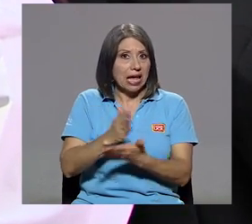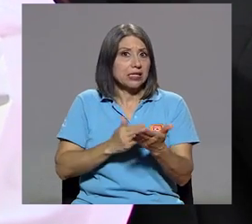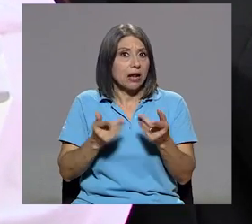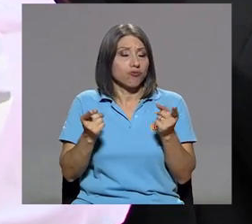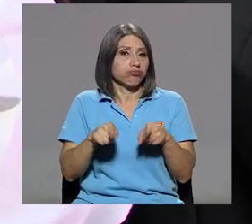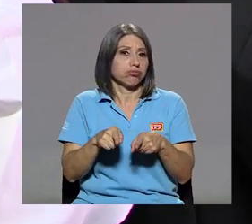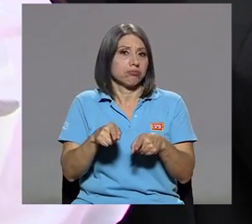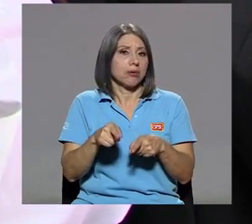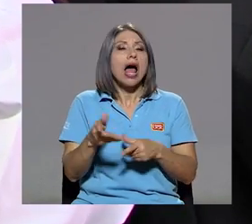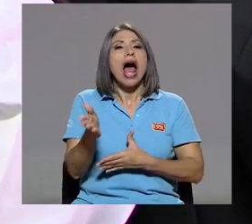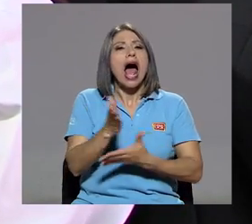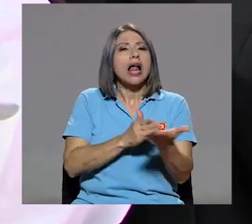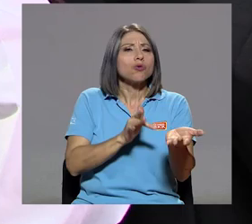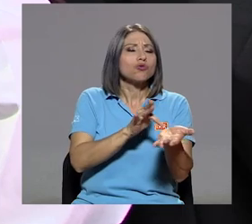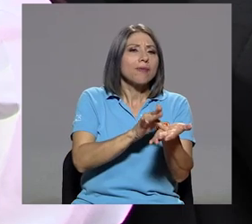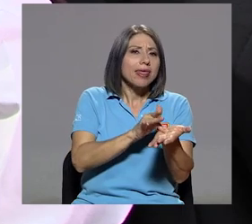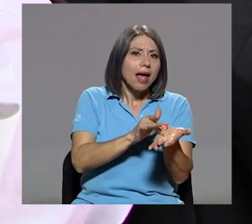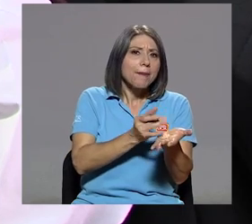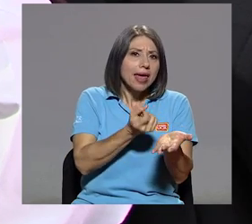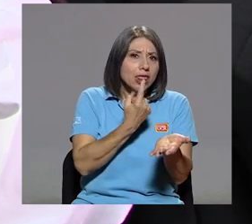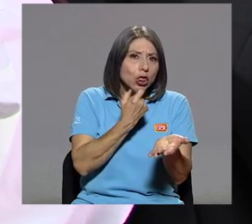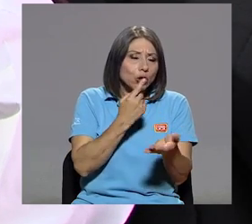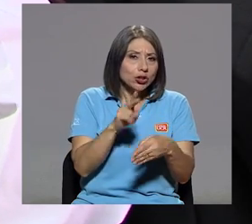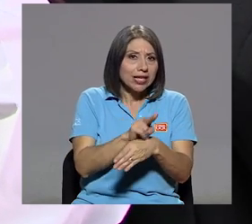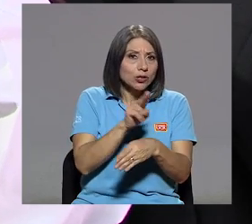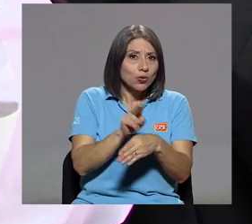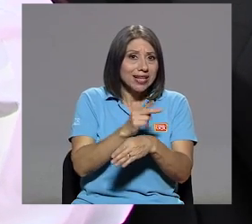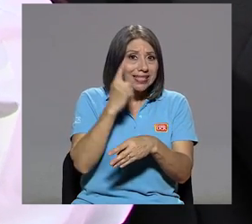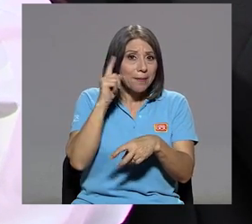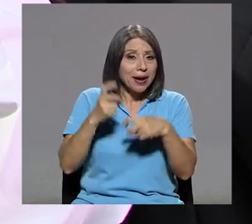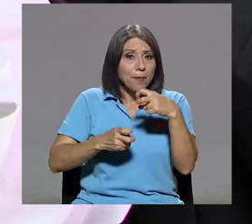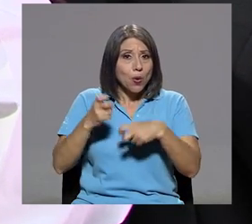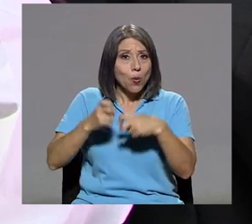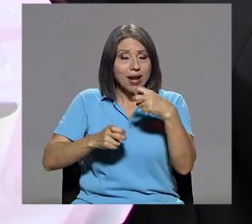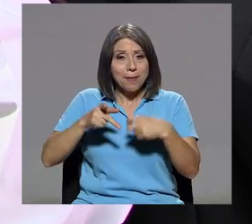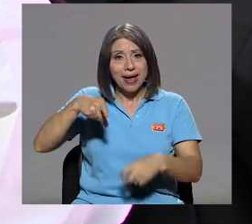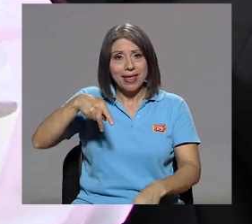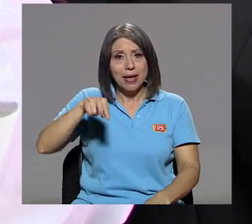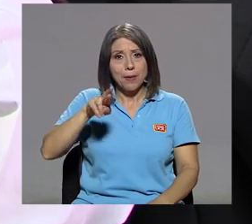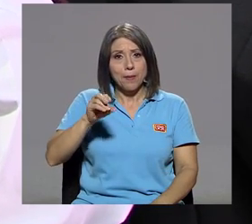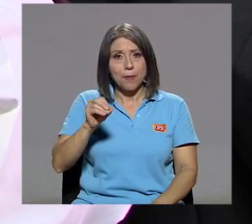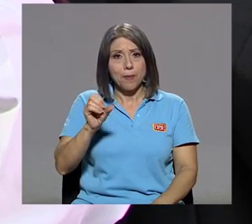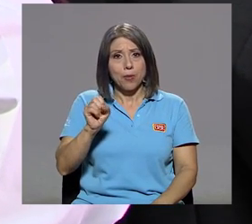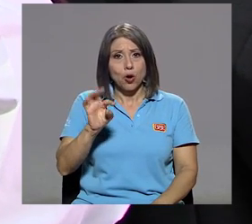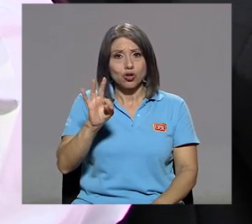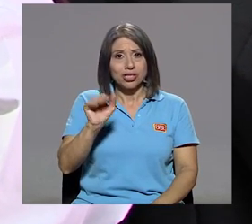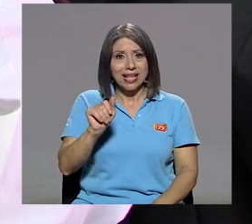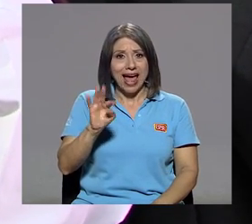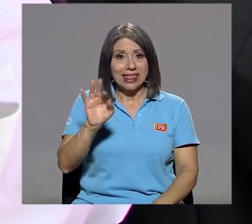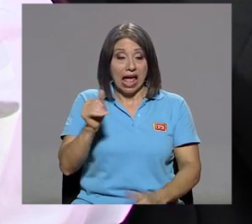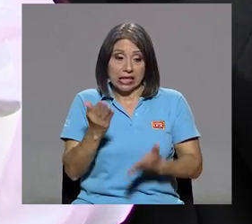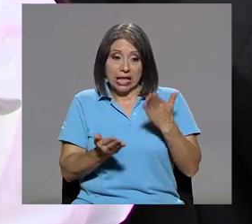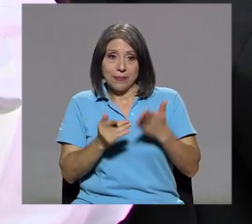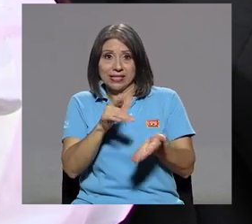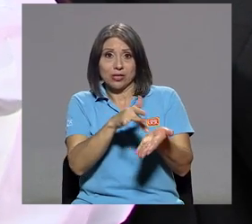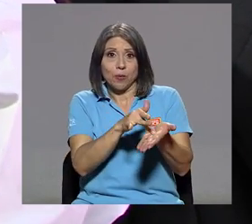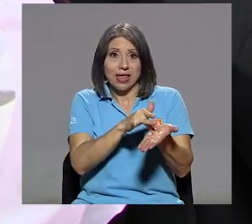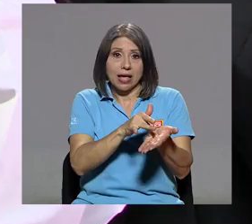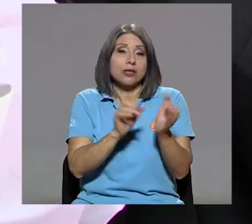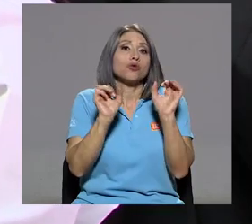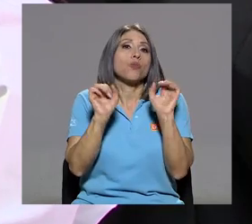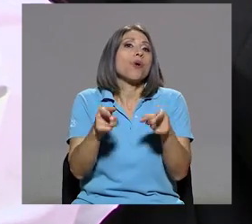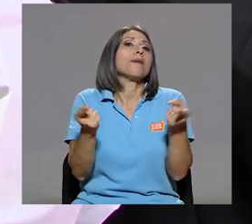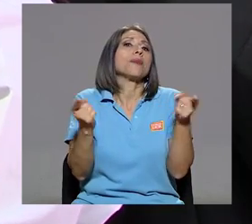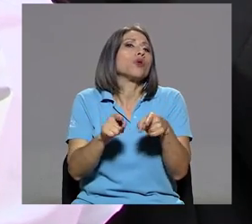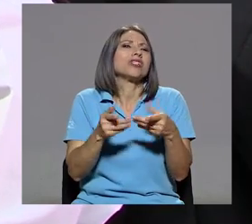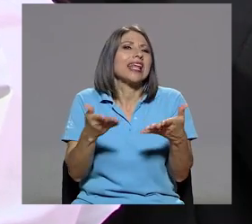estructuralmente. Hay ciertos medicamentos que se utilizan para el problema de la hiperplasia prostática que pueden producir que en una